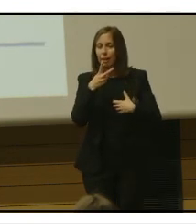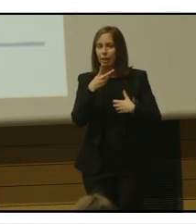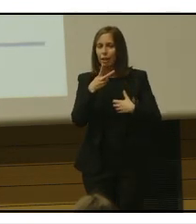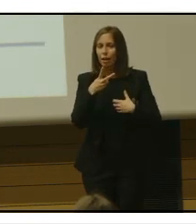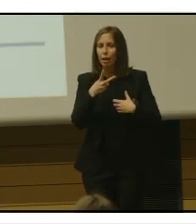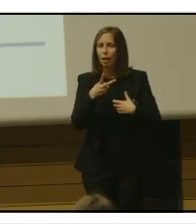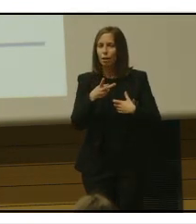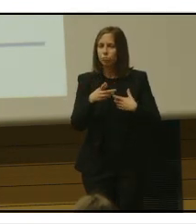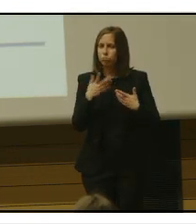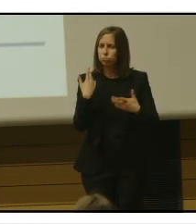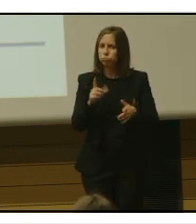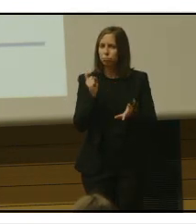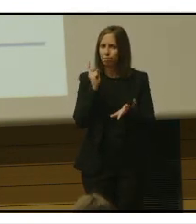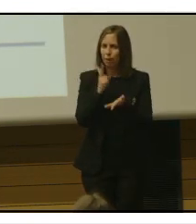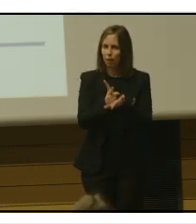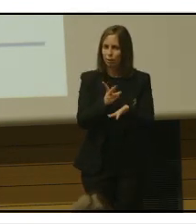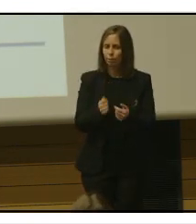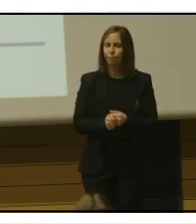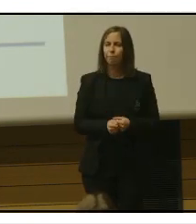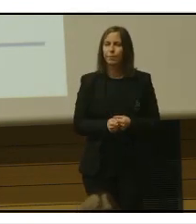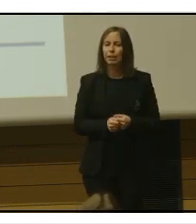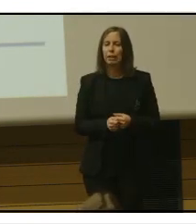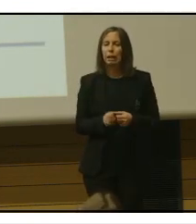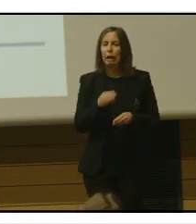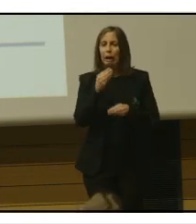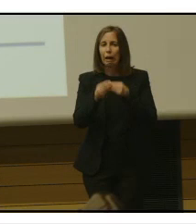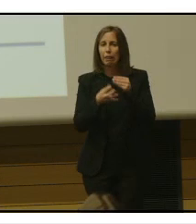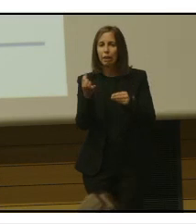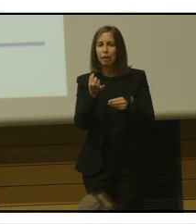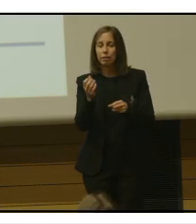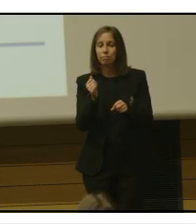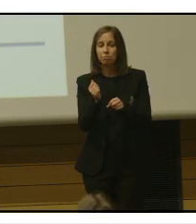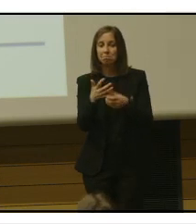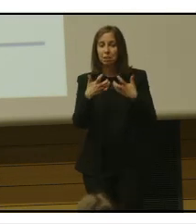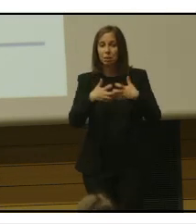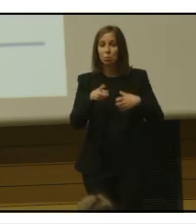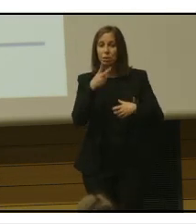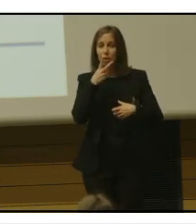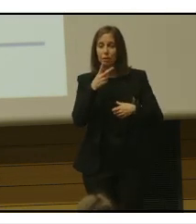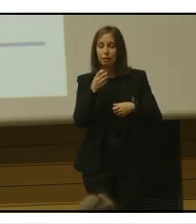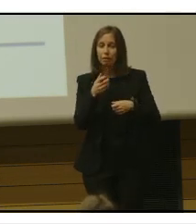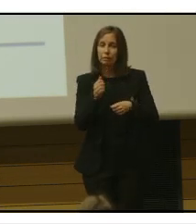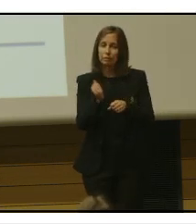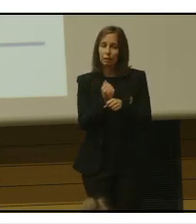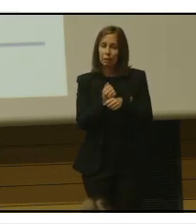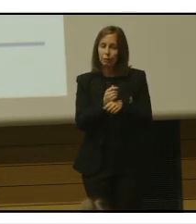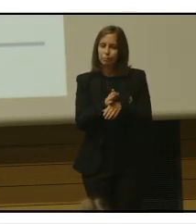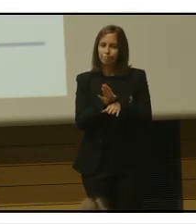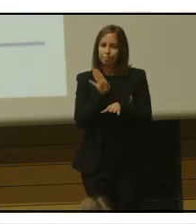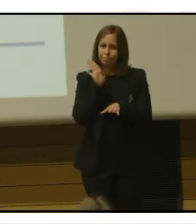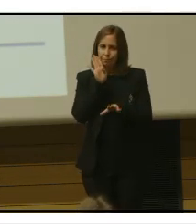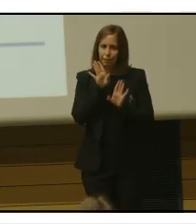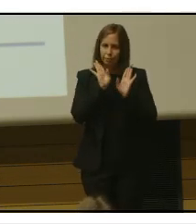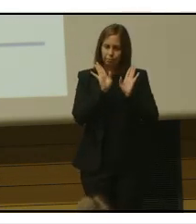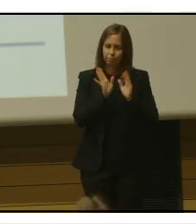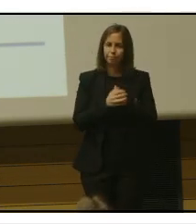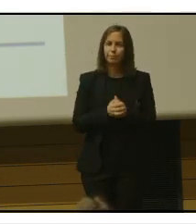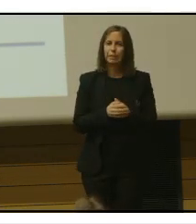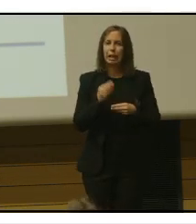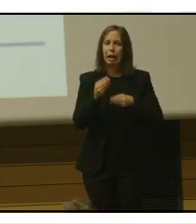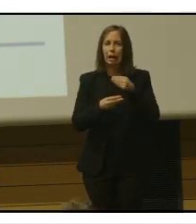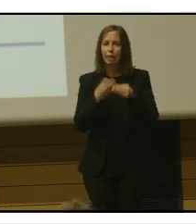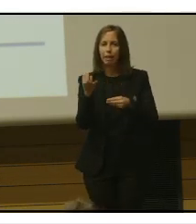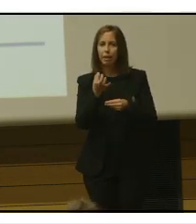empieza a trabajar de una forma, bueno, pues fea. Lo que hacen